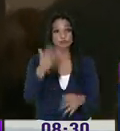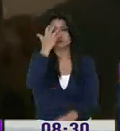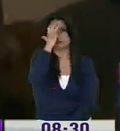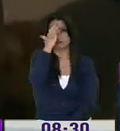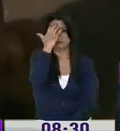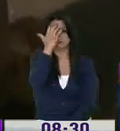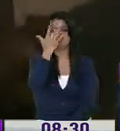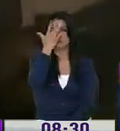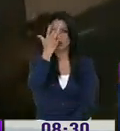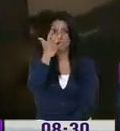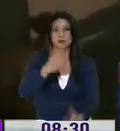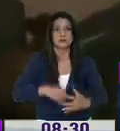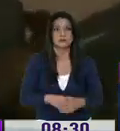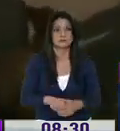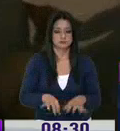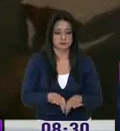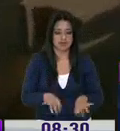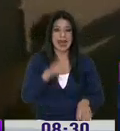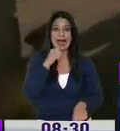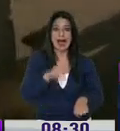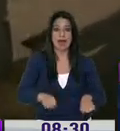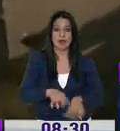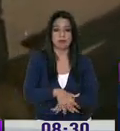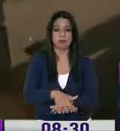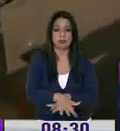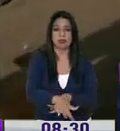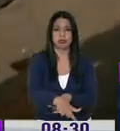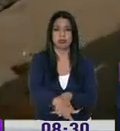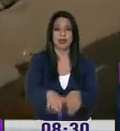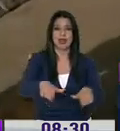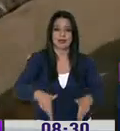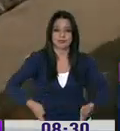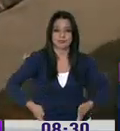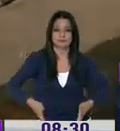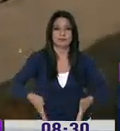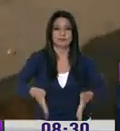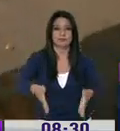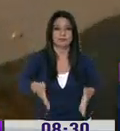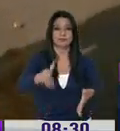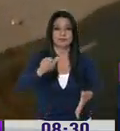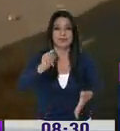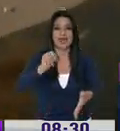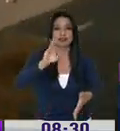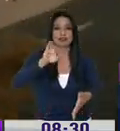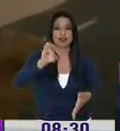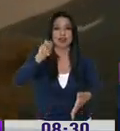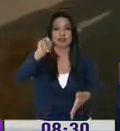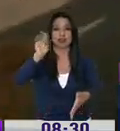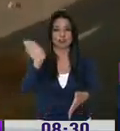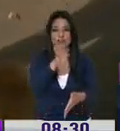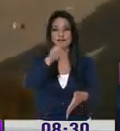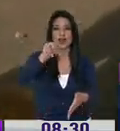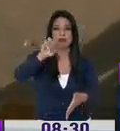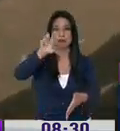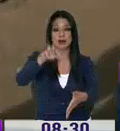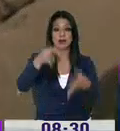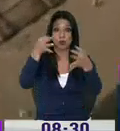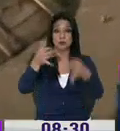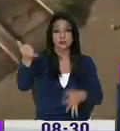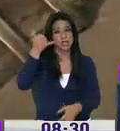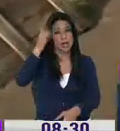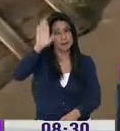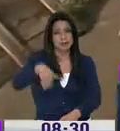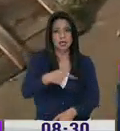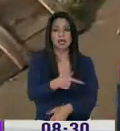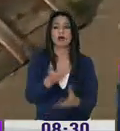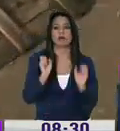por una gran fuga de agua que se ha registrado en la calle antonio neumane ellos nos han llamado precisamente porque ya han